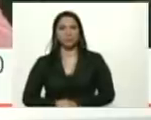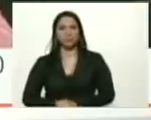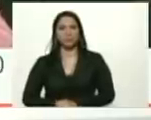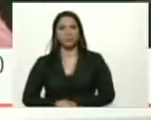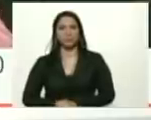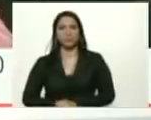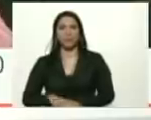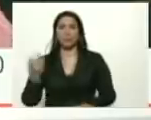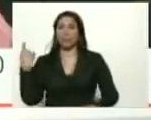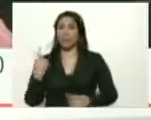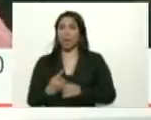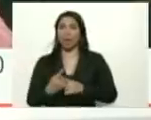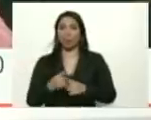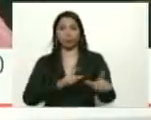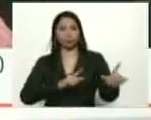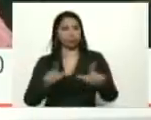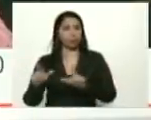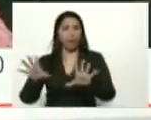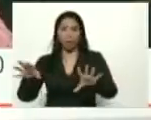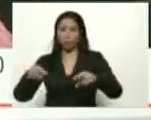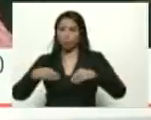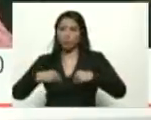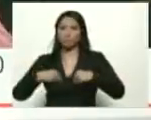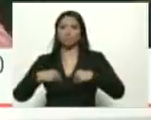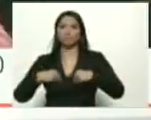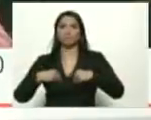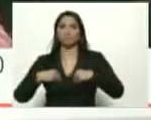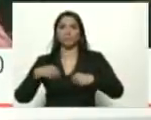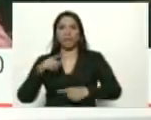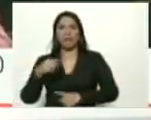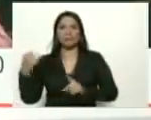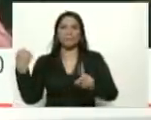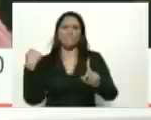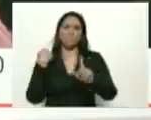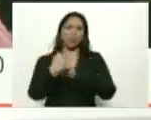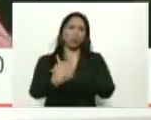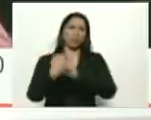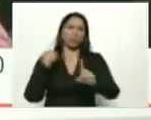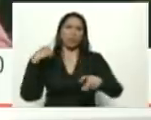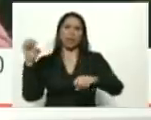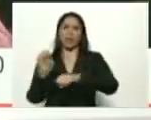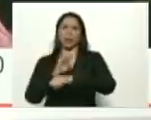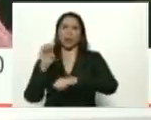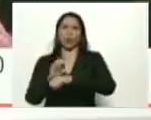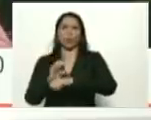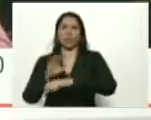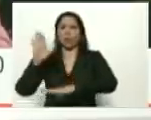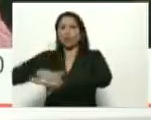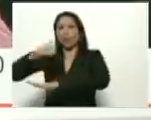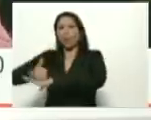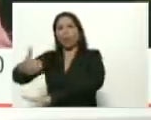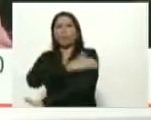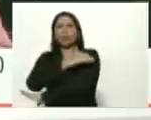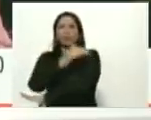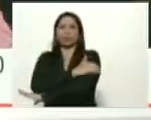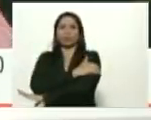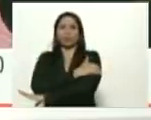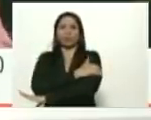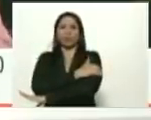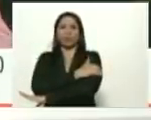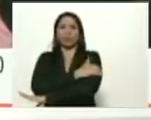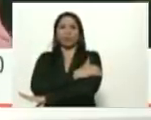Y debemos estar preparados para asumir esta embestida económica de la oligarquía apátrida que